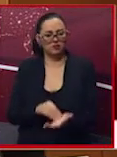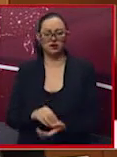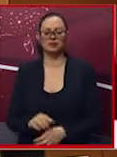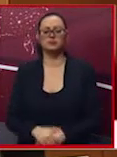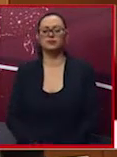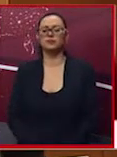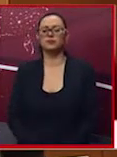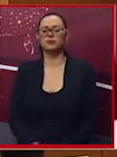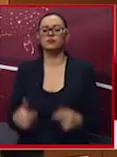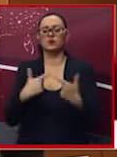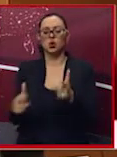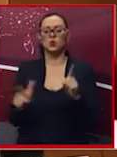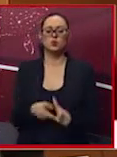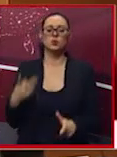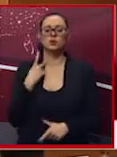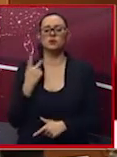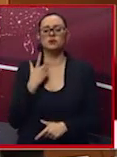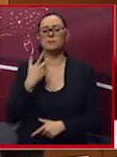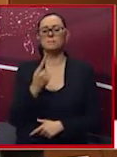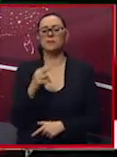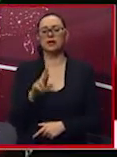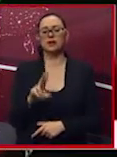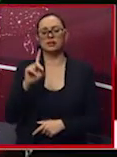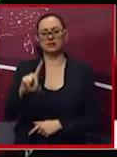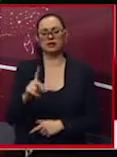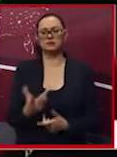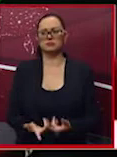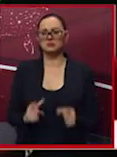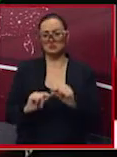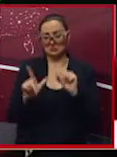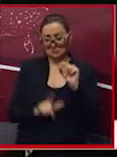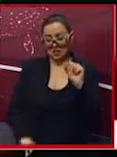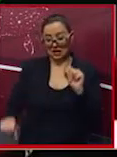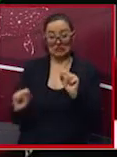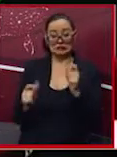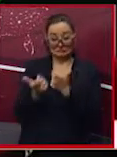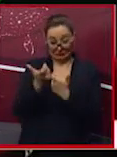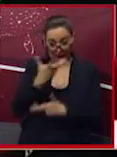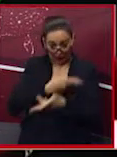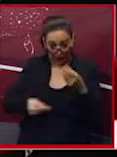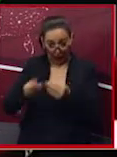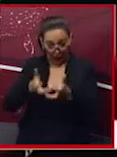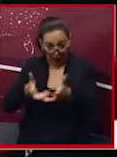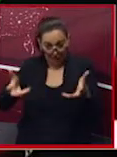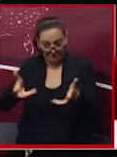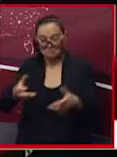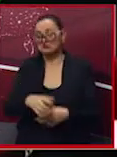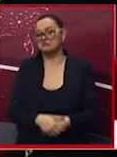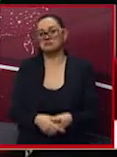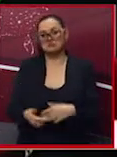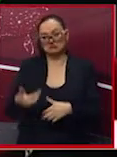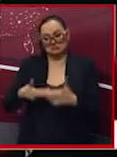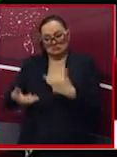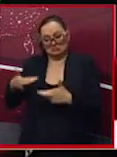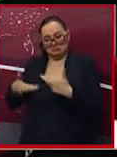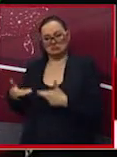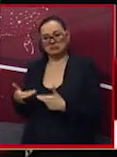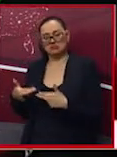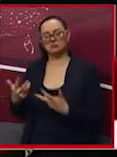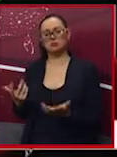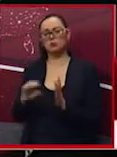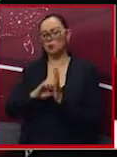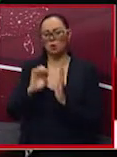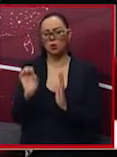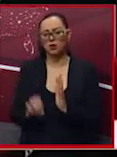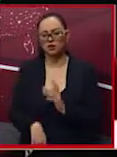Bueno, la fracción del PRD aseguró que económicamente México no solo no crece, sino que se encuentra en retroceso. Dijo que un